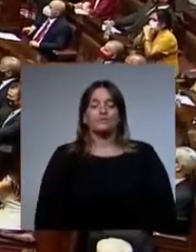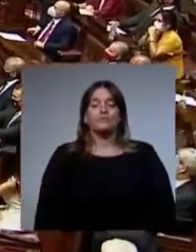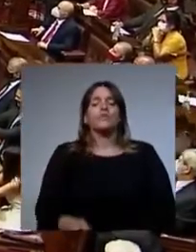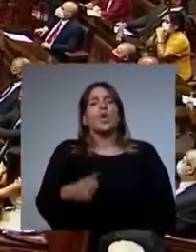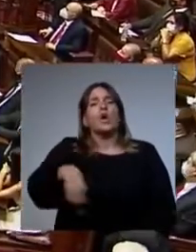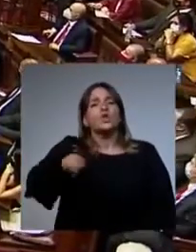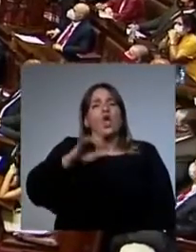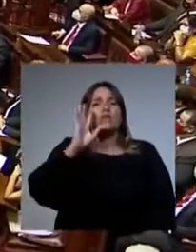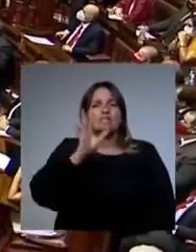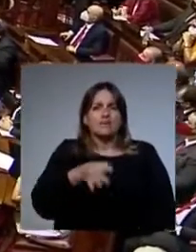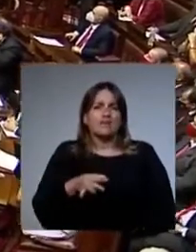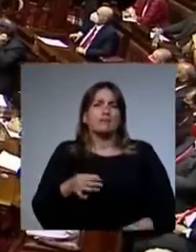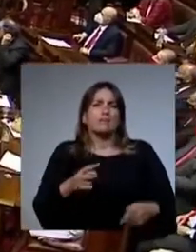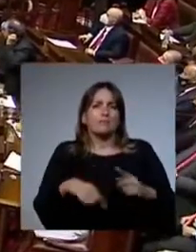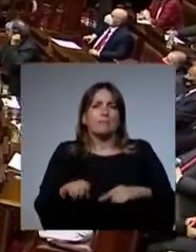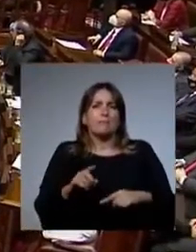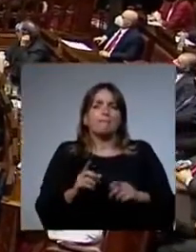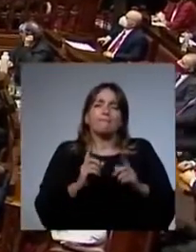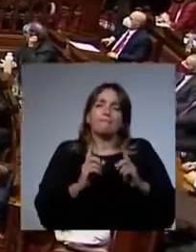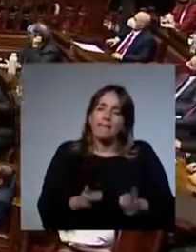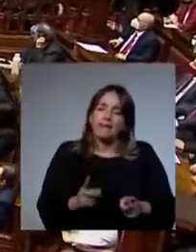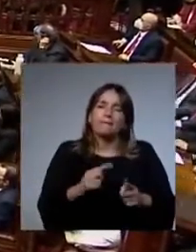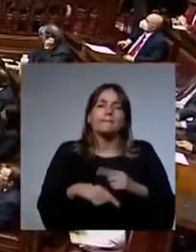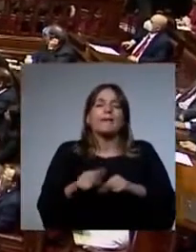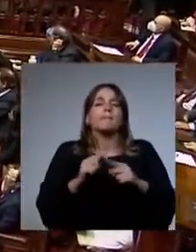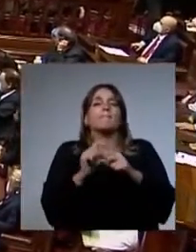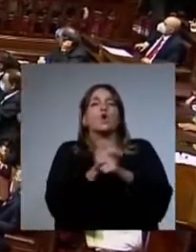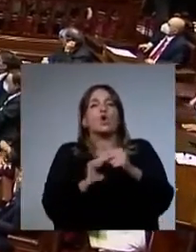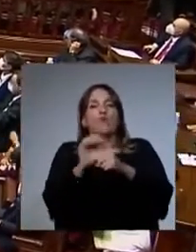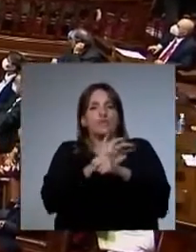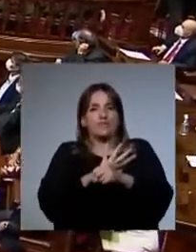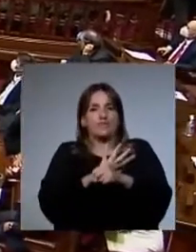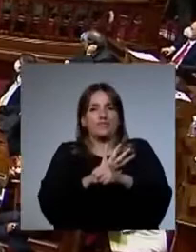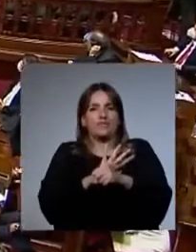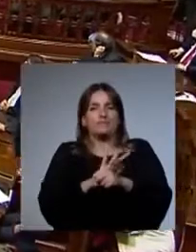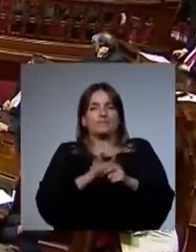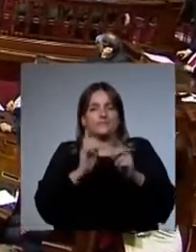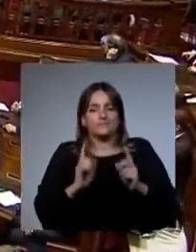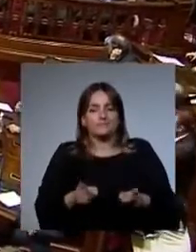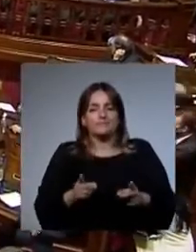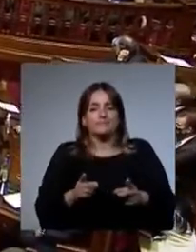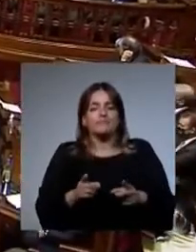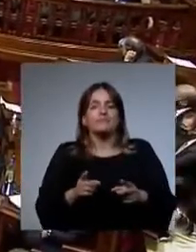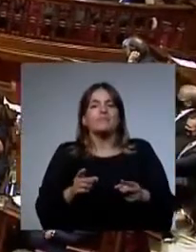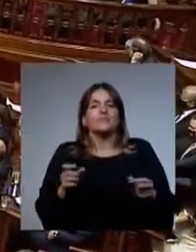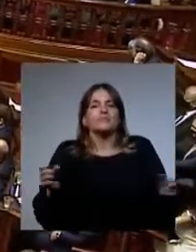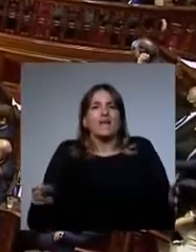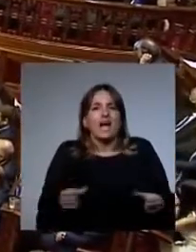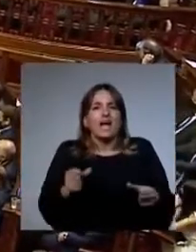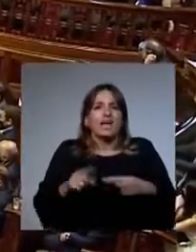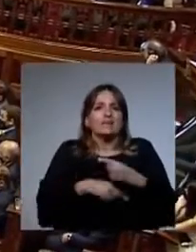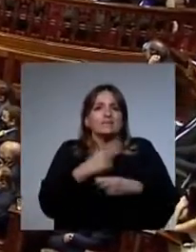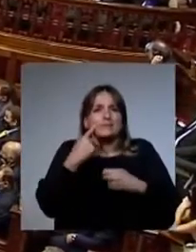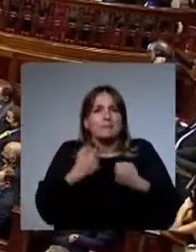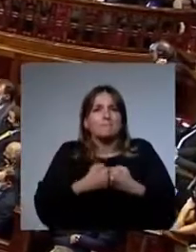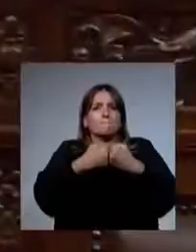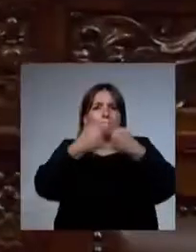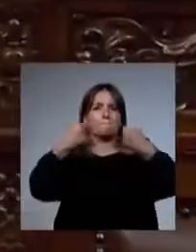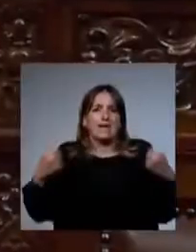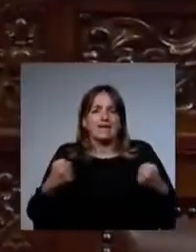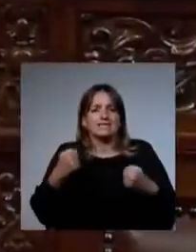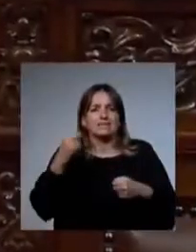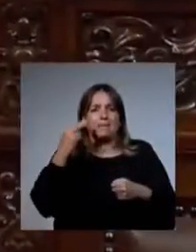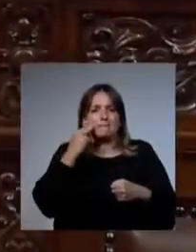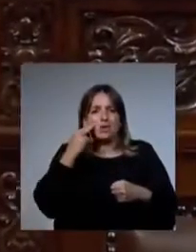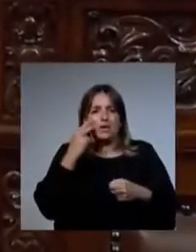Todos sabemos que otro efecto de esta pandemia ha sido profundizar los